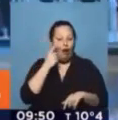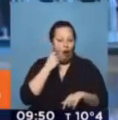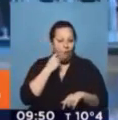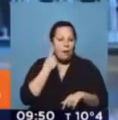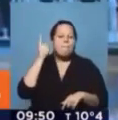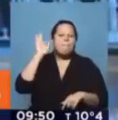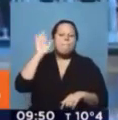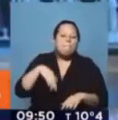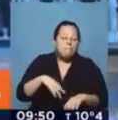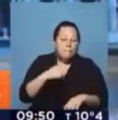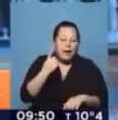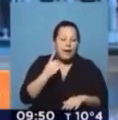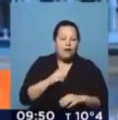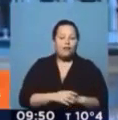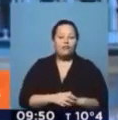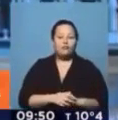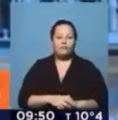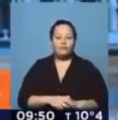salvo